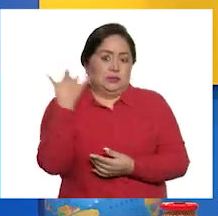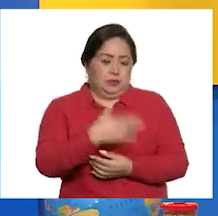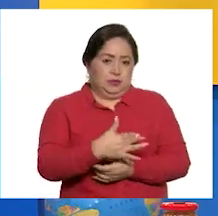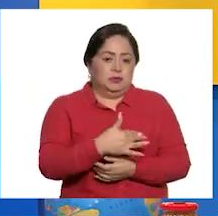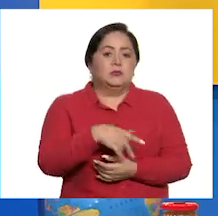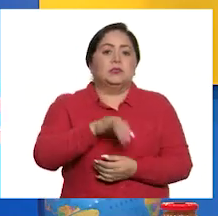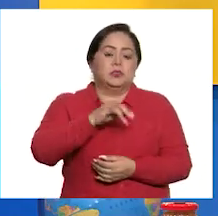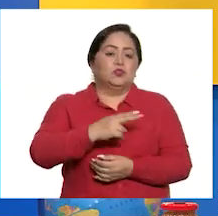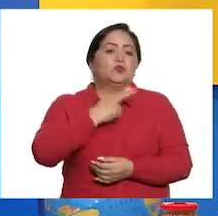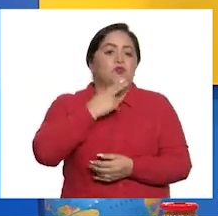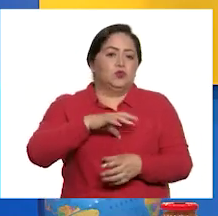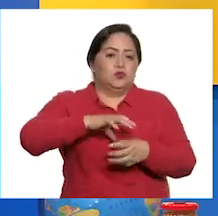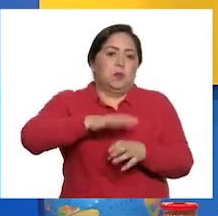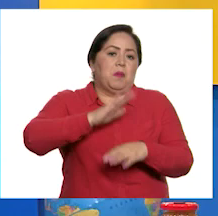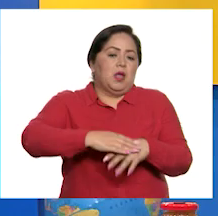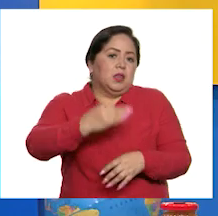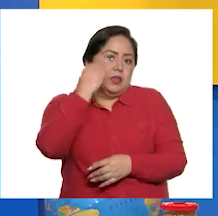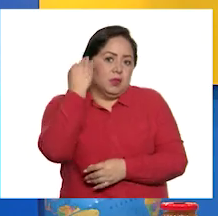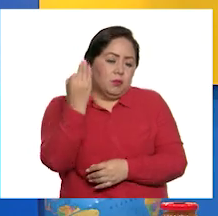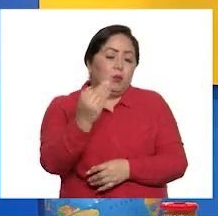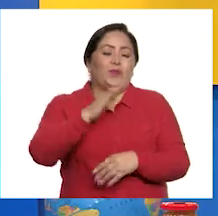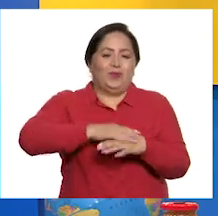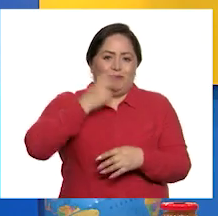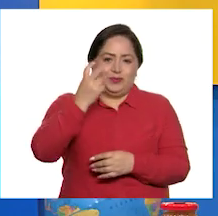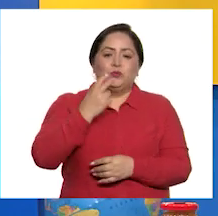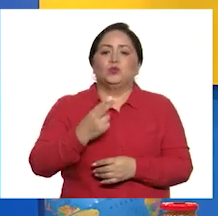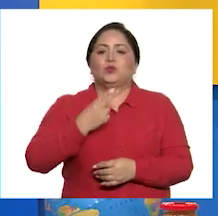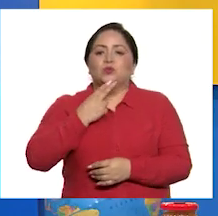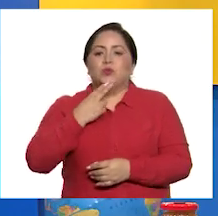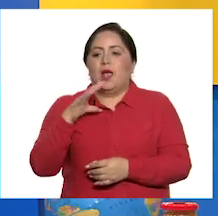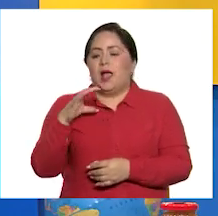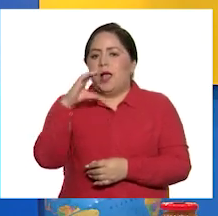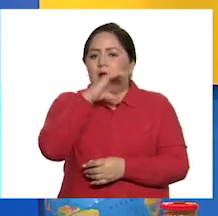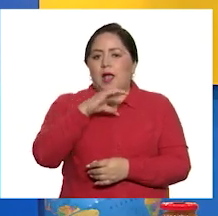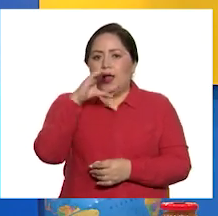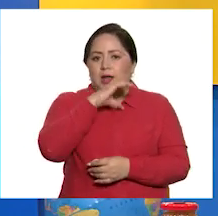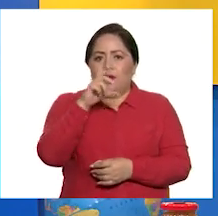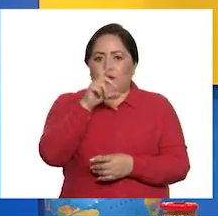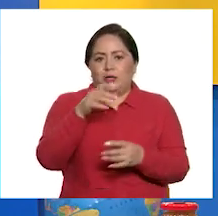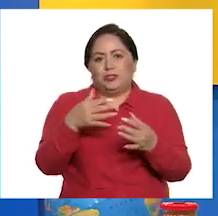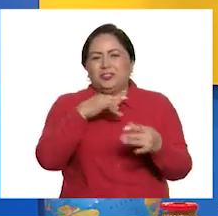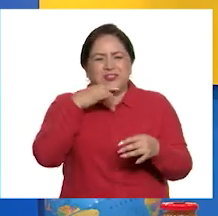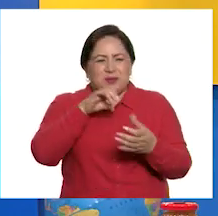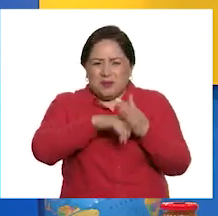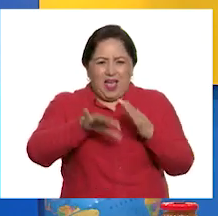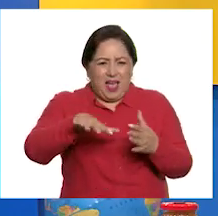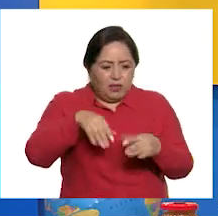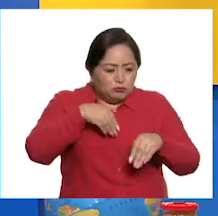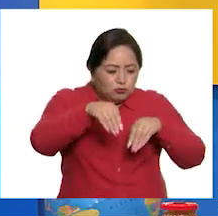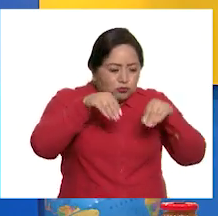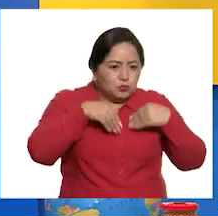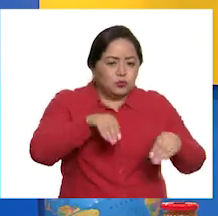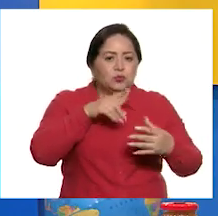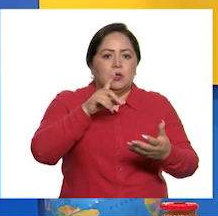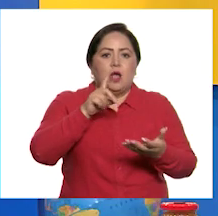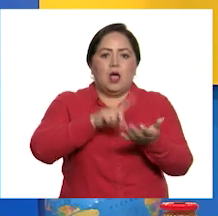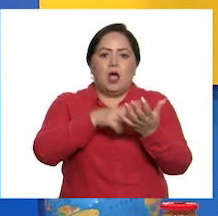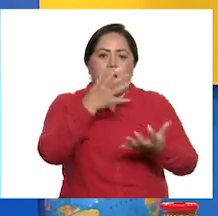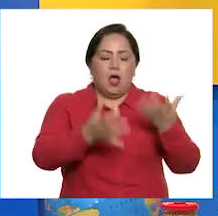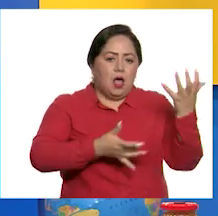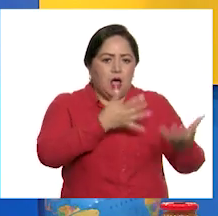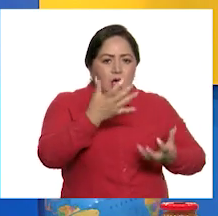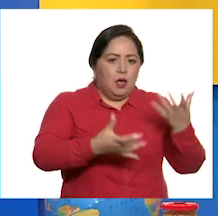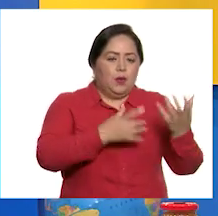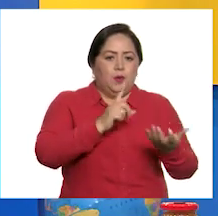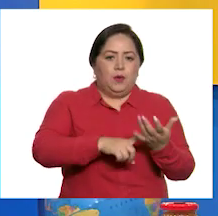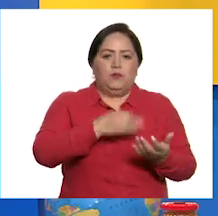se conservan por mucho más tiempo. Por eso utilizamos el calor al asar los chiles, cocer el agua, la